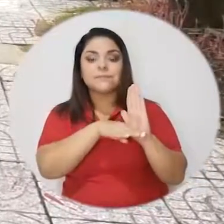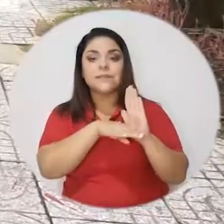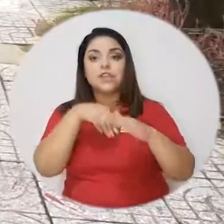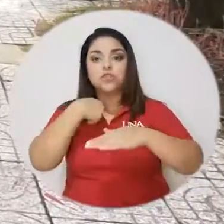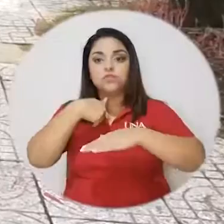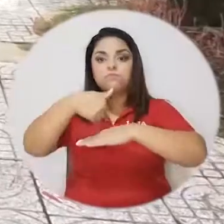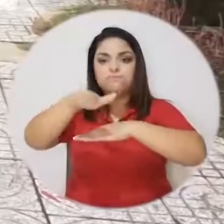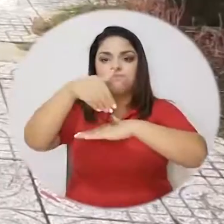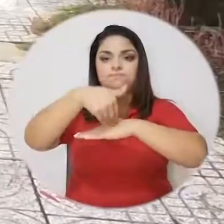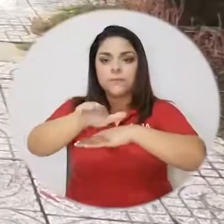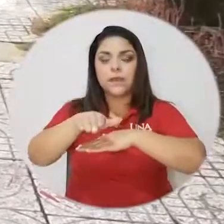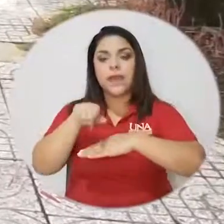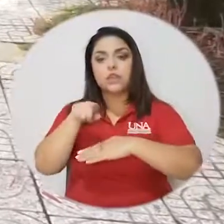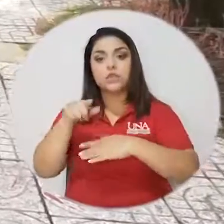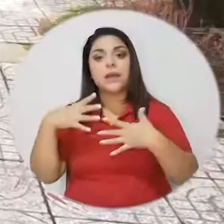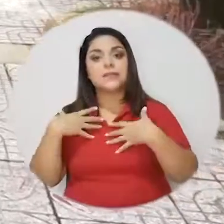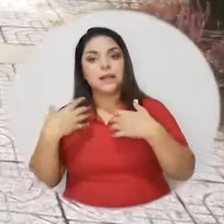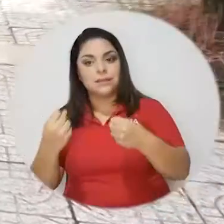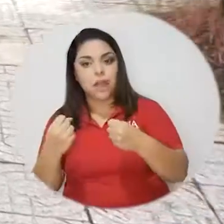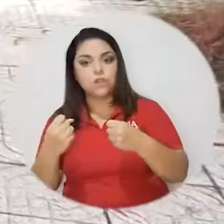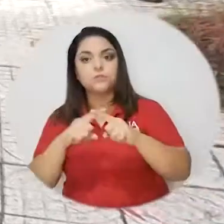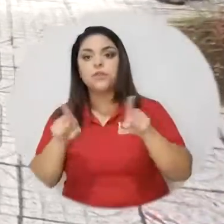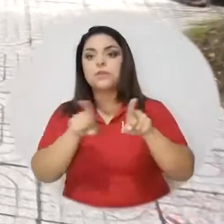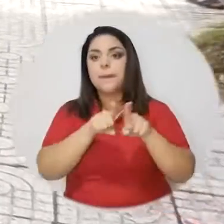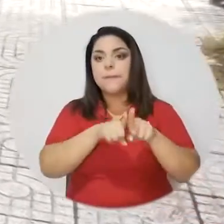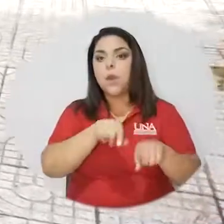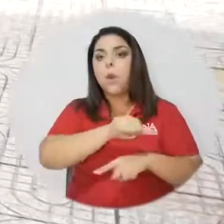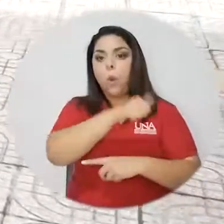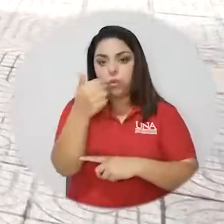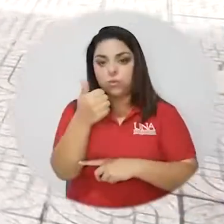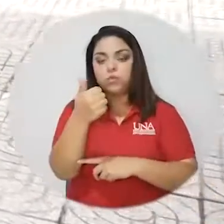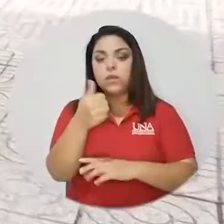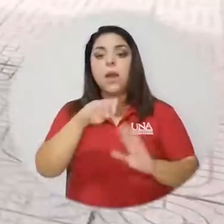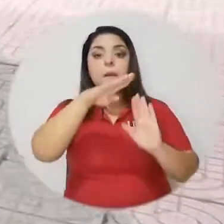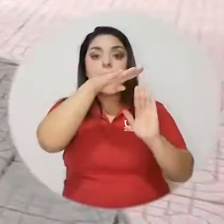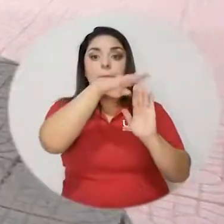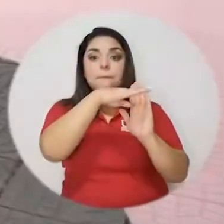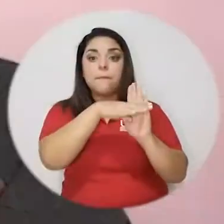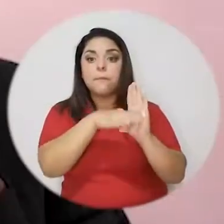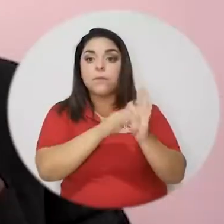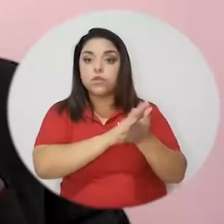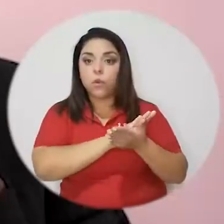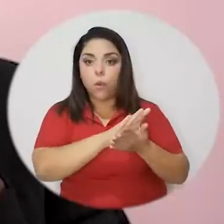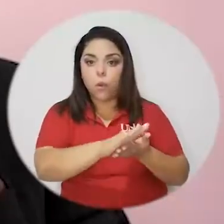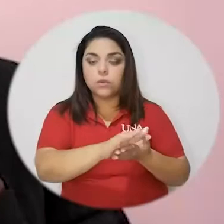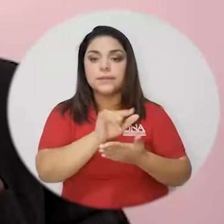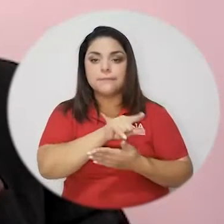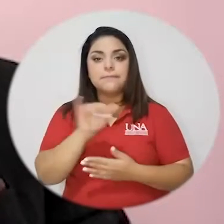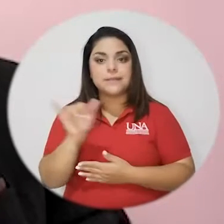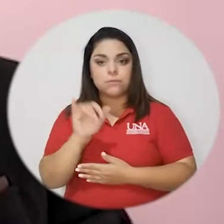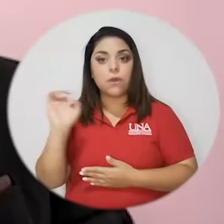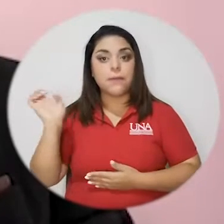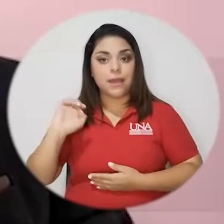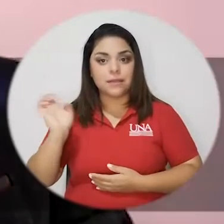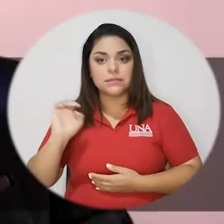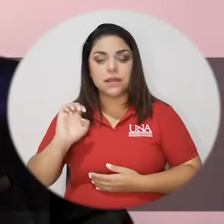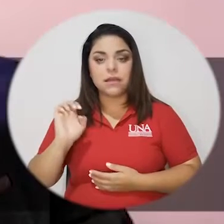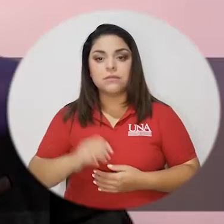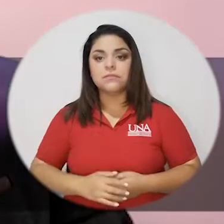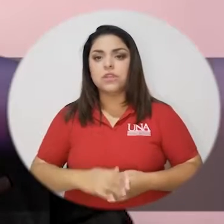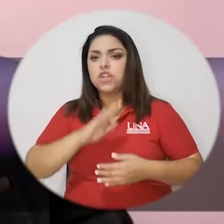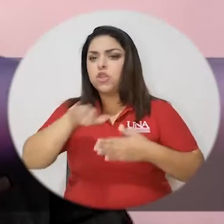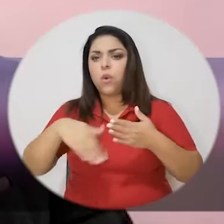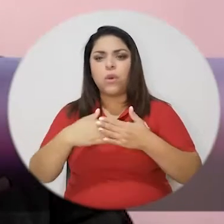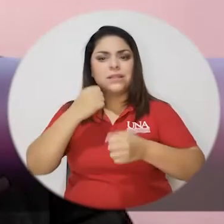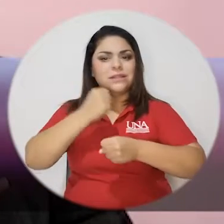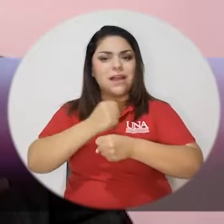que se han emitido, que no solamente son sanitarios, sino son de otros tipos, los protocolos, en la misma declaratoria de emergencia, todo lo que ha